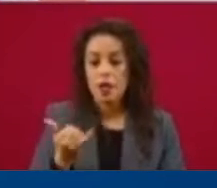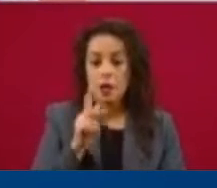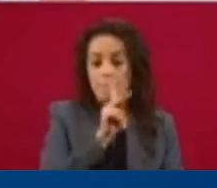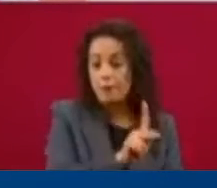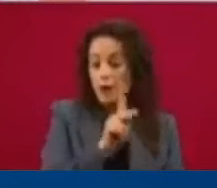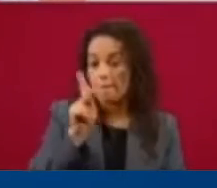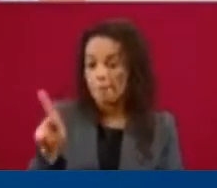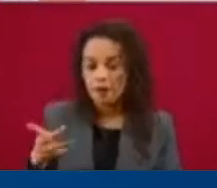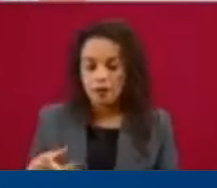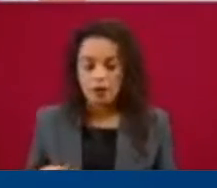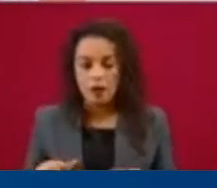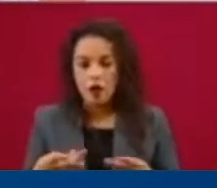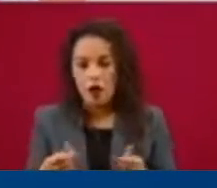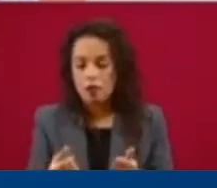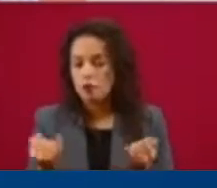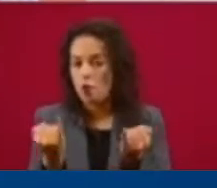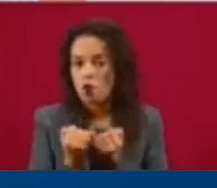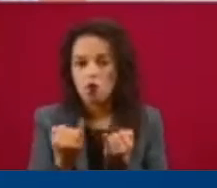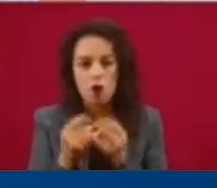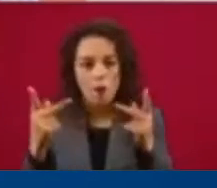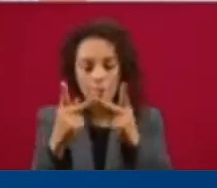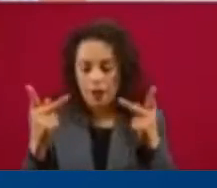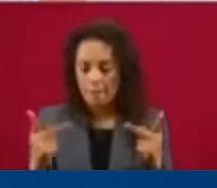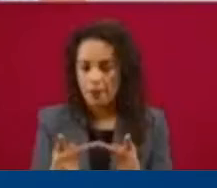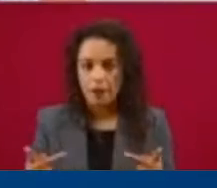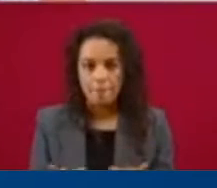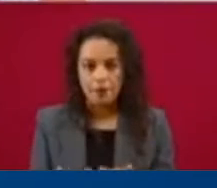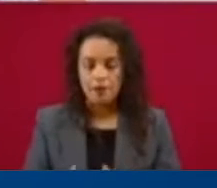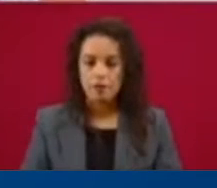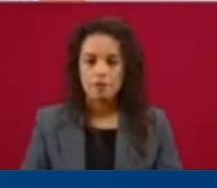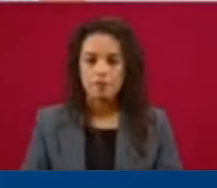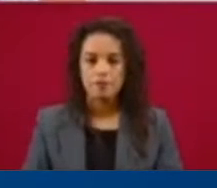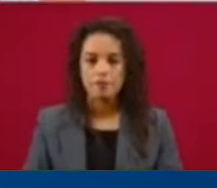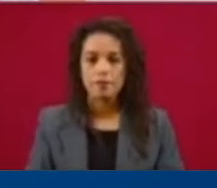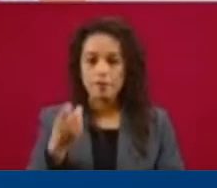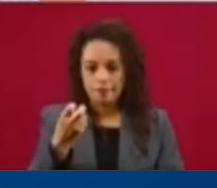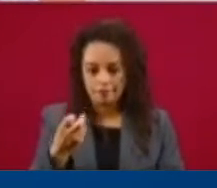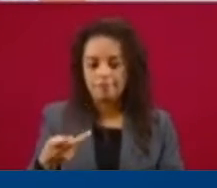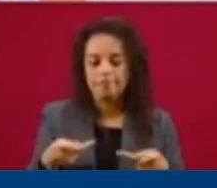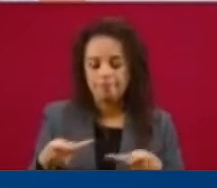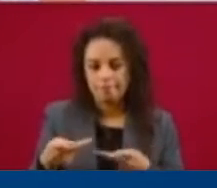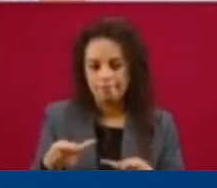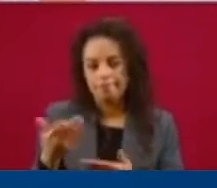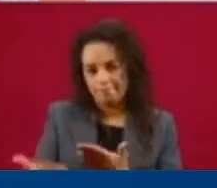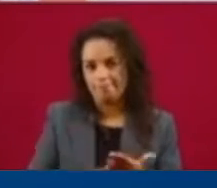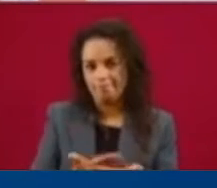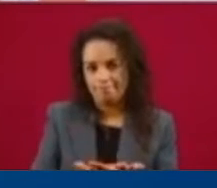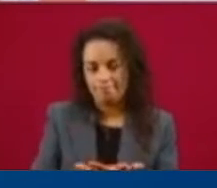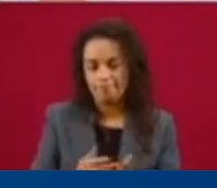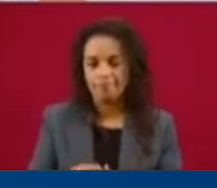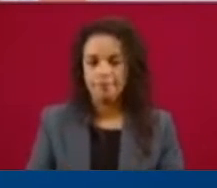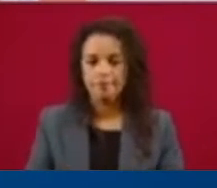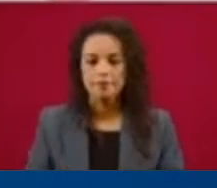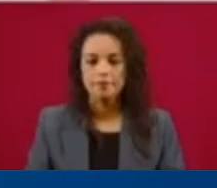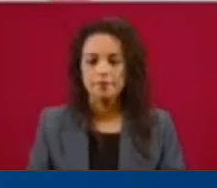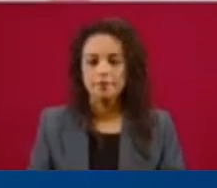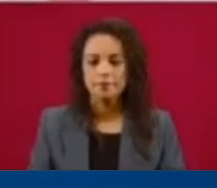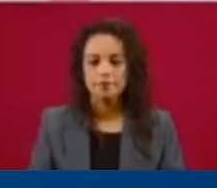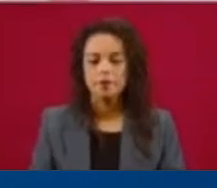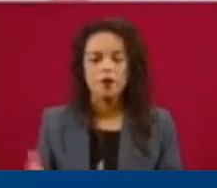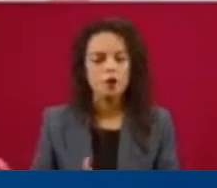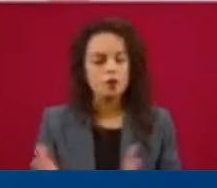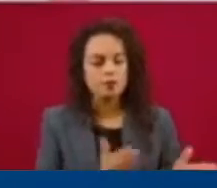arrojaron los indicadores de coyuntura y el significado que estos tienen en el terreno político y en el manejo económico de la pandemia nuestro país